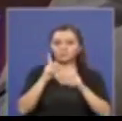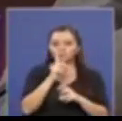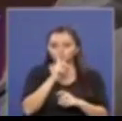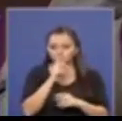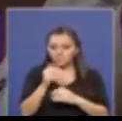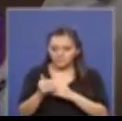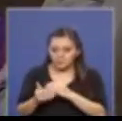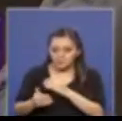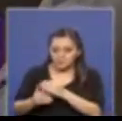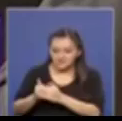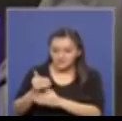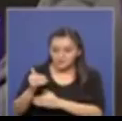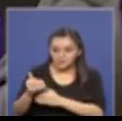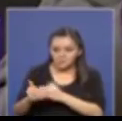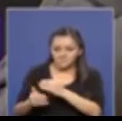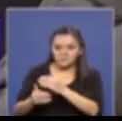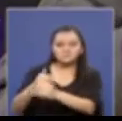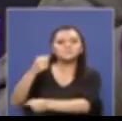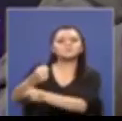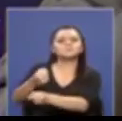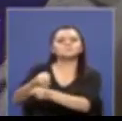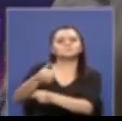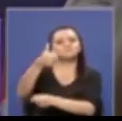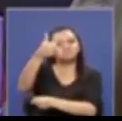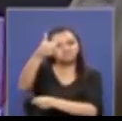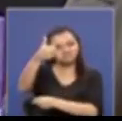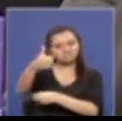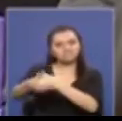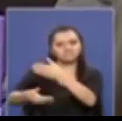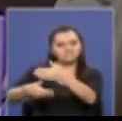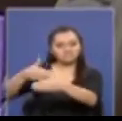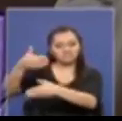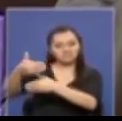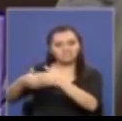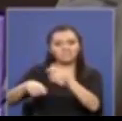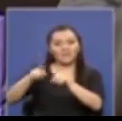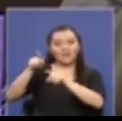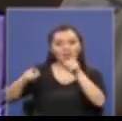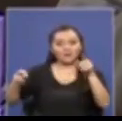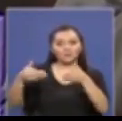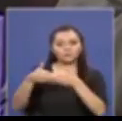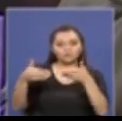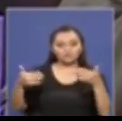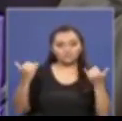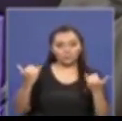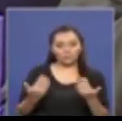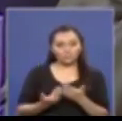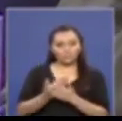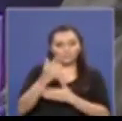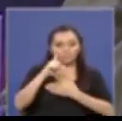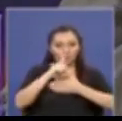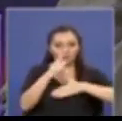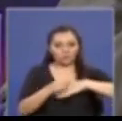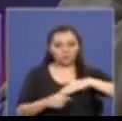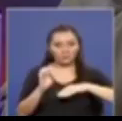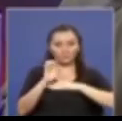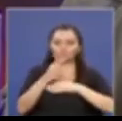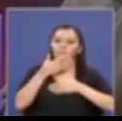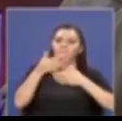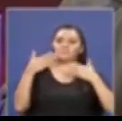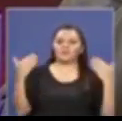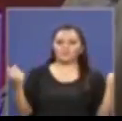calladitos, pero metódicamente hemos avanzado y bastante. En muchas cosas estamos a la vanguardia de América Latina e